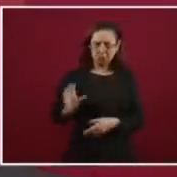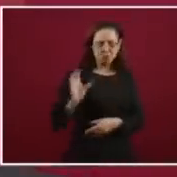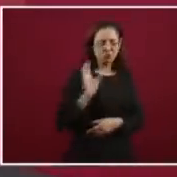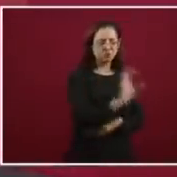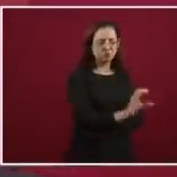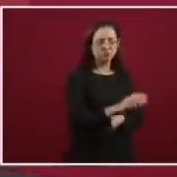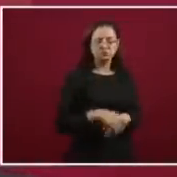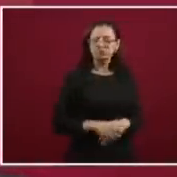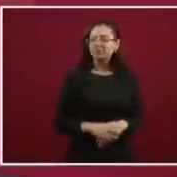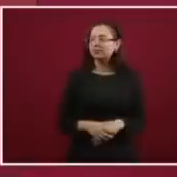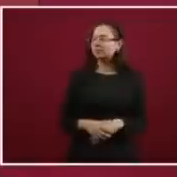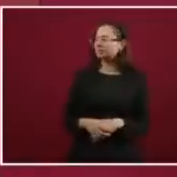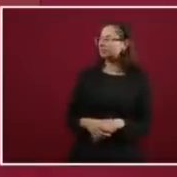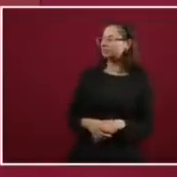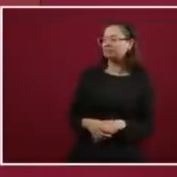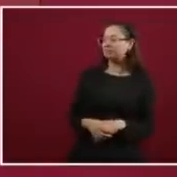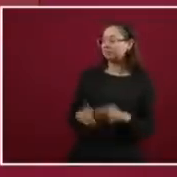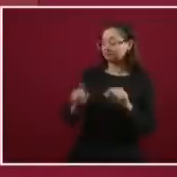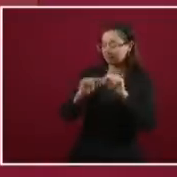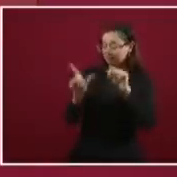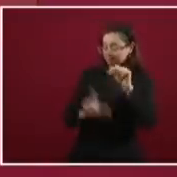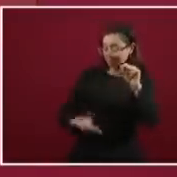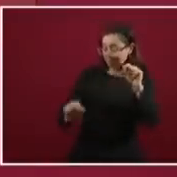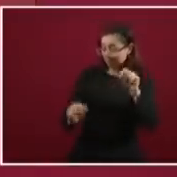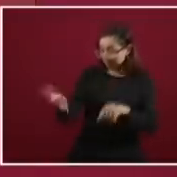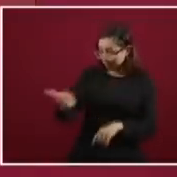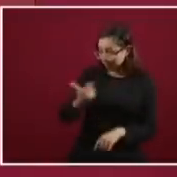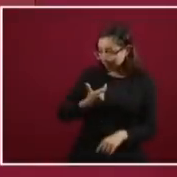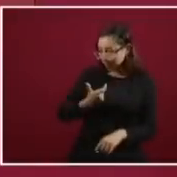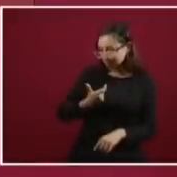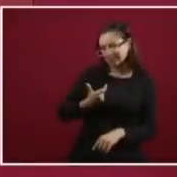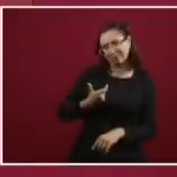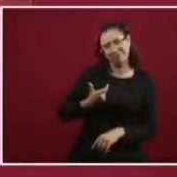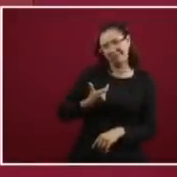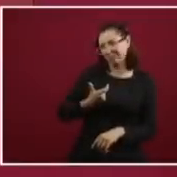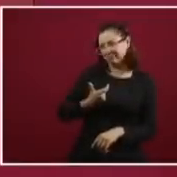a méxico no se le cobra se le sirve